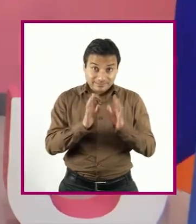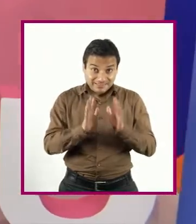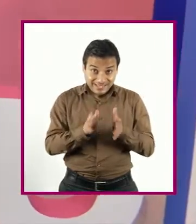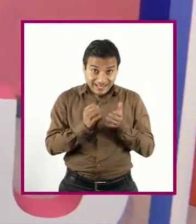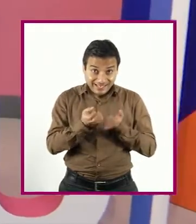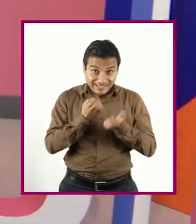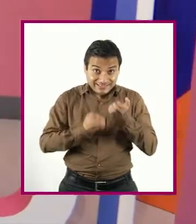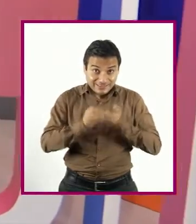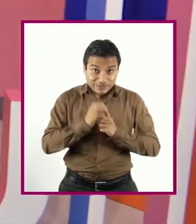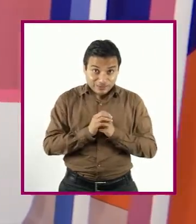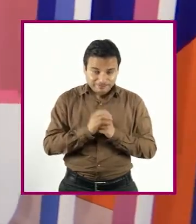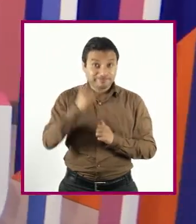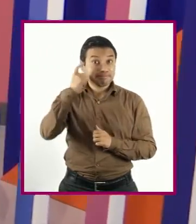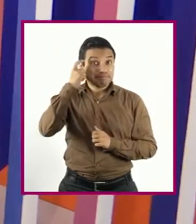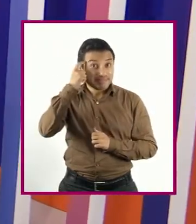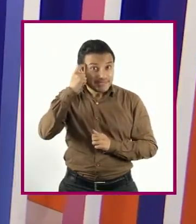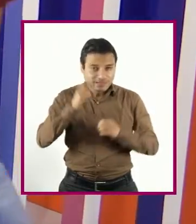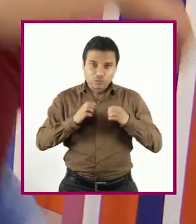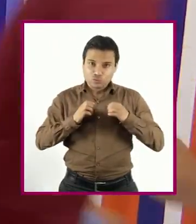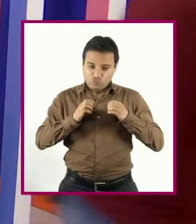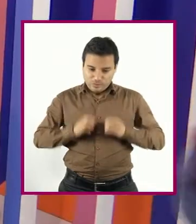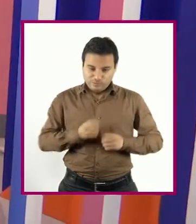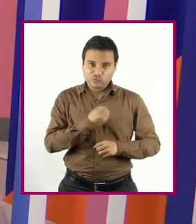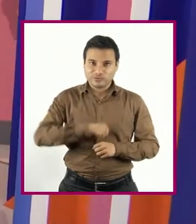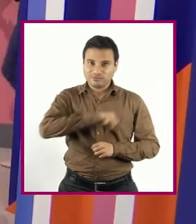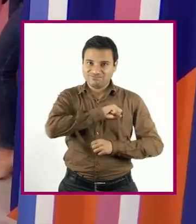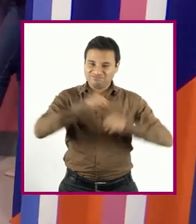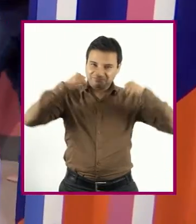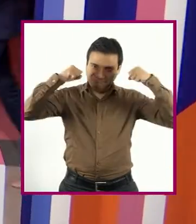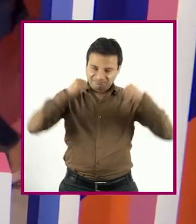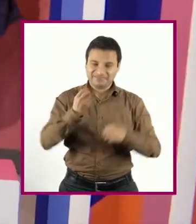ejercicio? Recuerden que mente sana, en cuerpo sano.